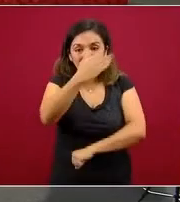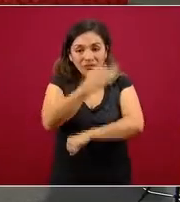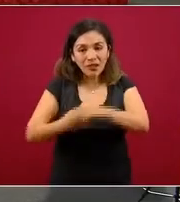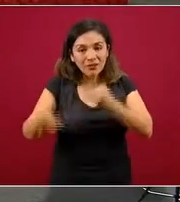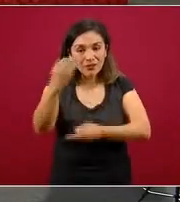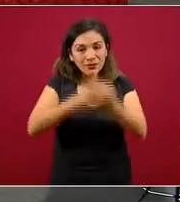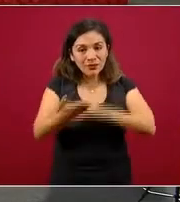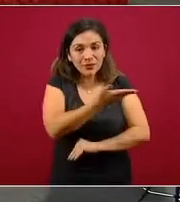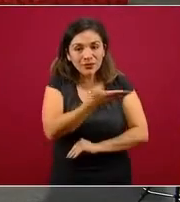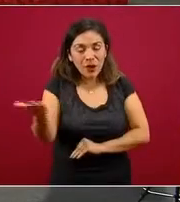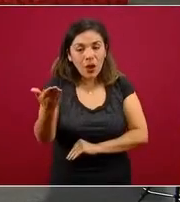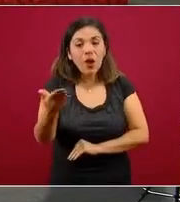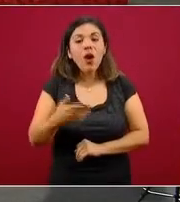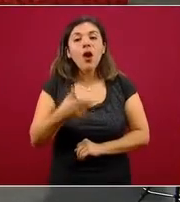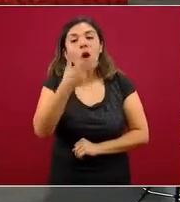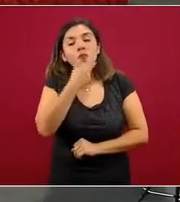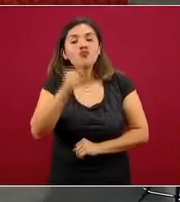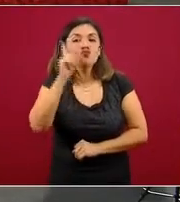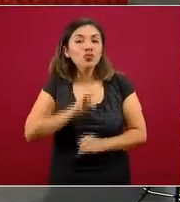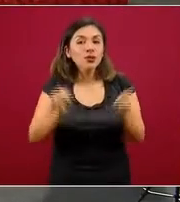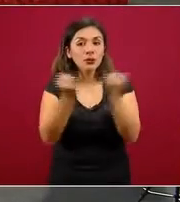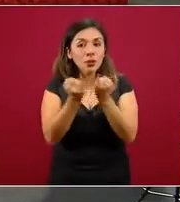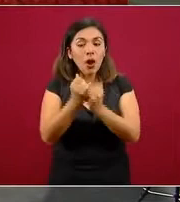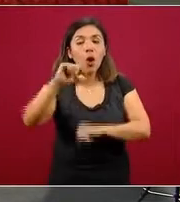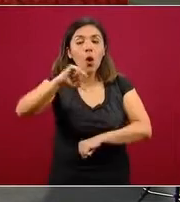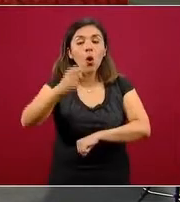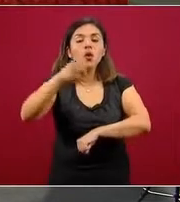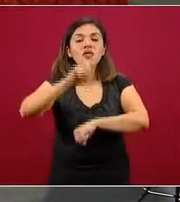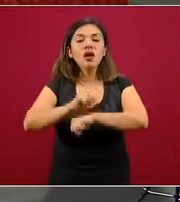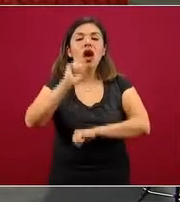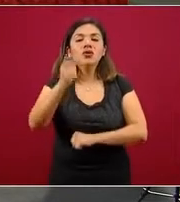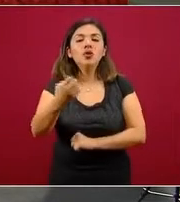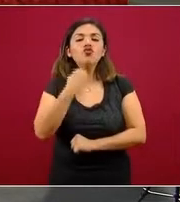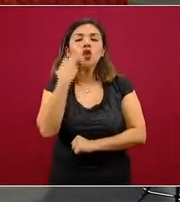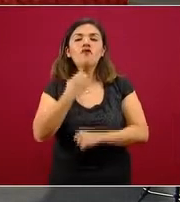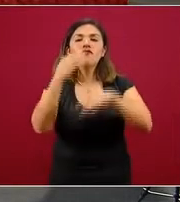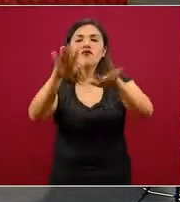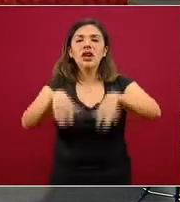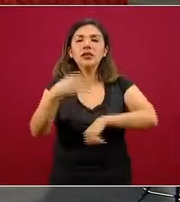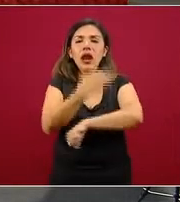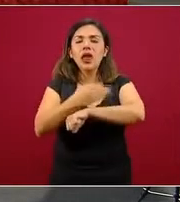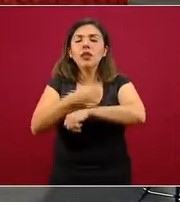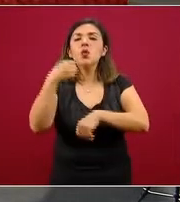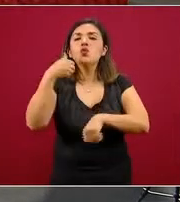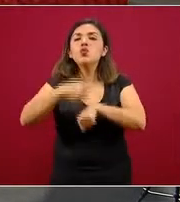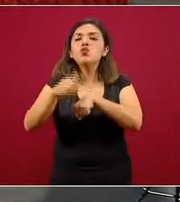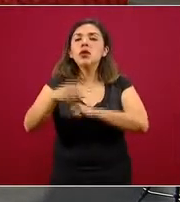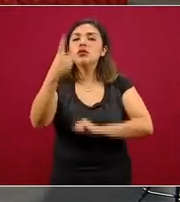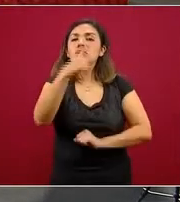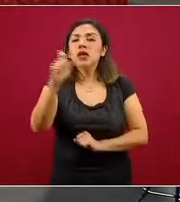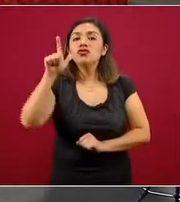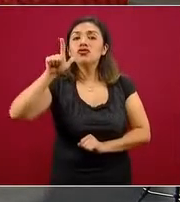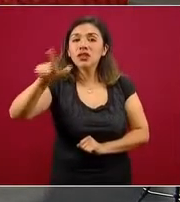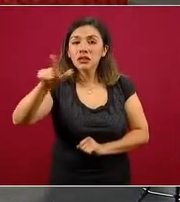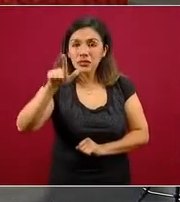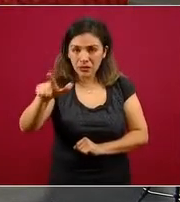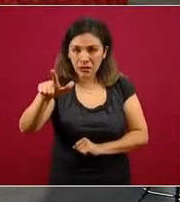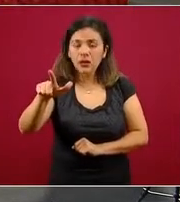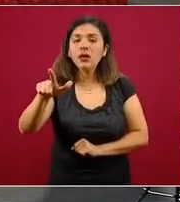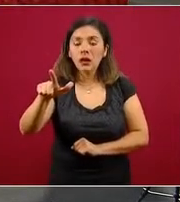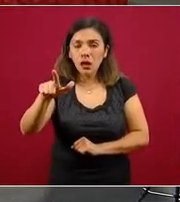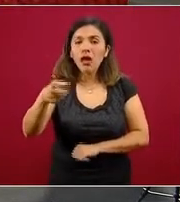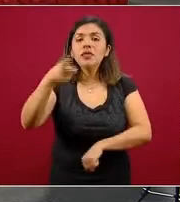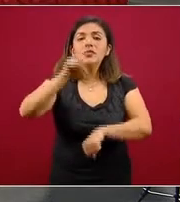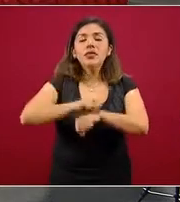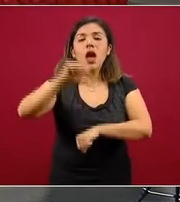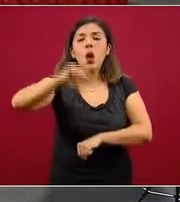buenas tardes con todas y con todos. Estamos en nuestra conferencia vespertina número 117